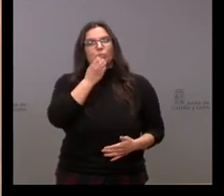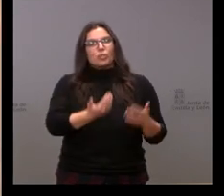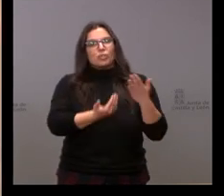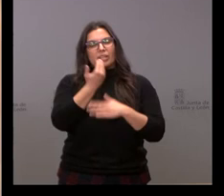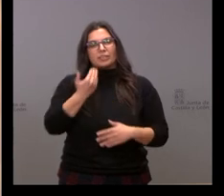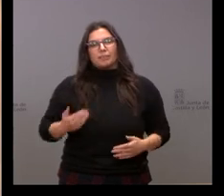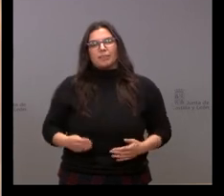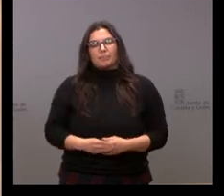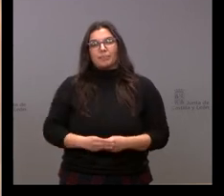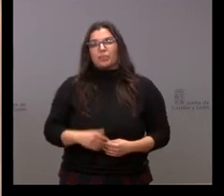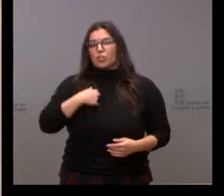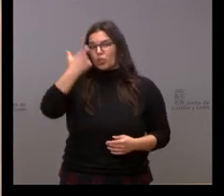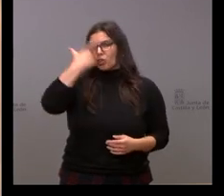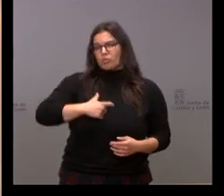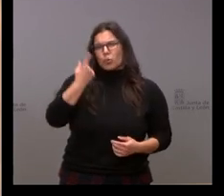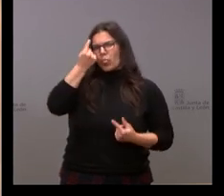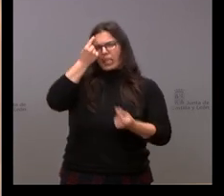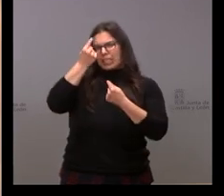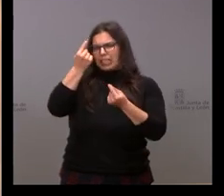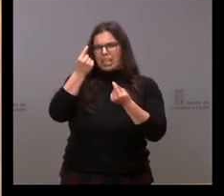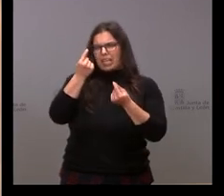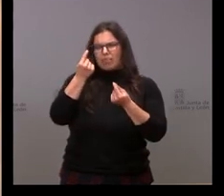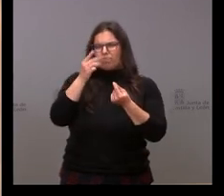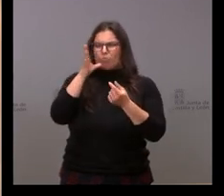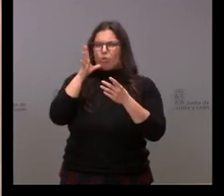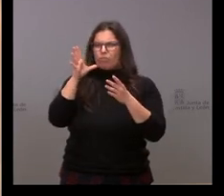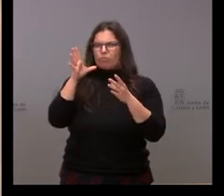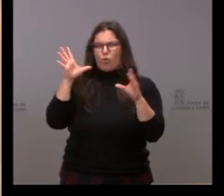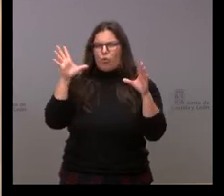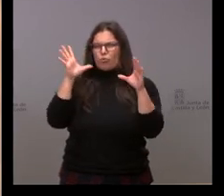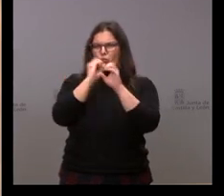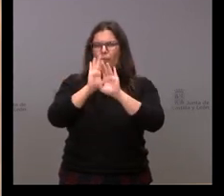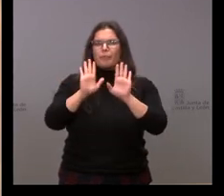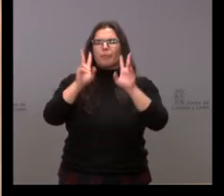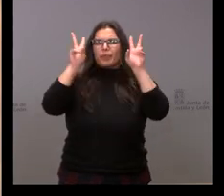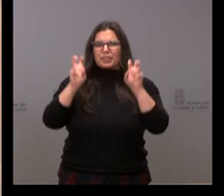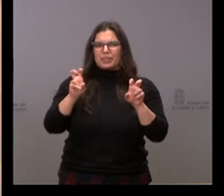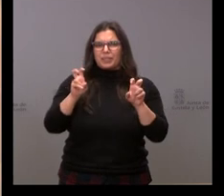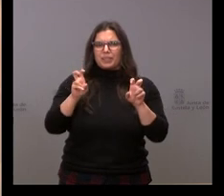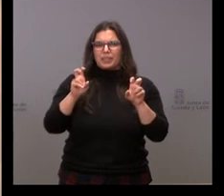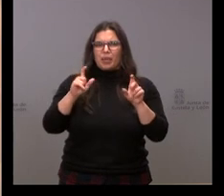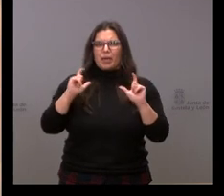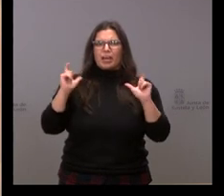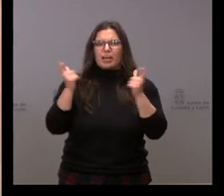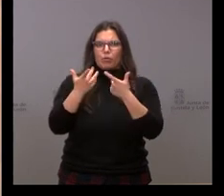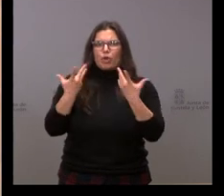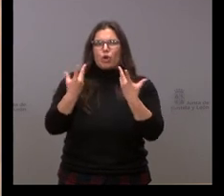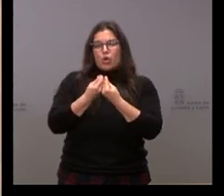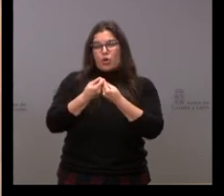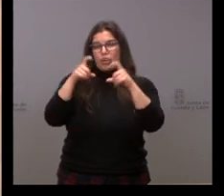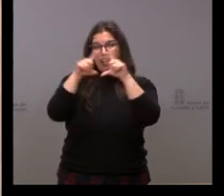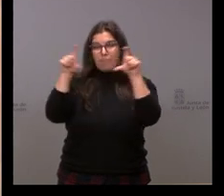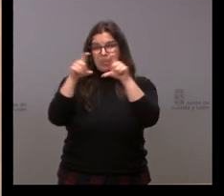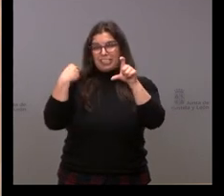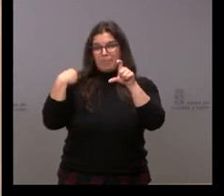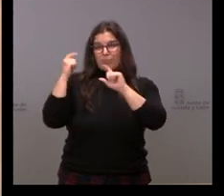yo por mi parte solamente un matiz mate que me ha quedado claro de todo claro respecto a la reunión que se había mantenido con la adjudicataria de transporte